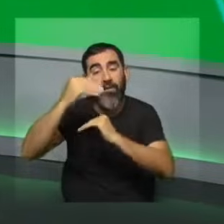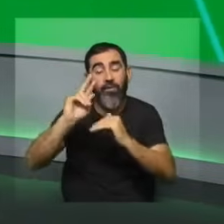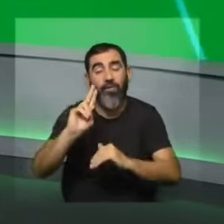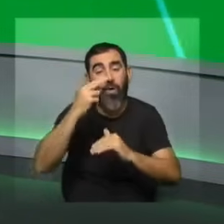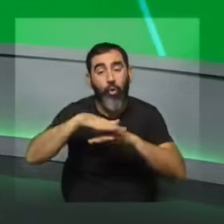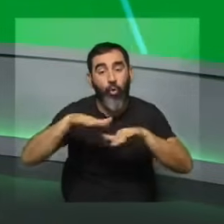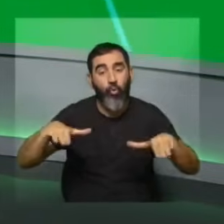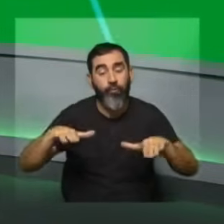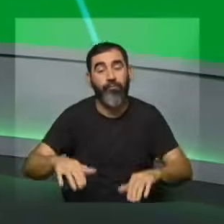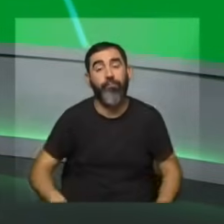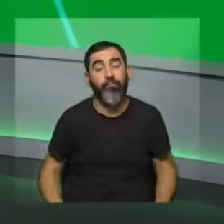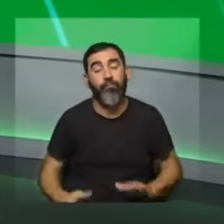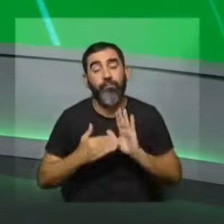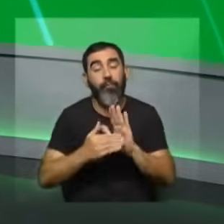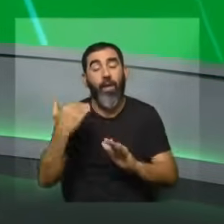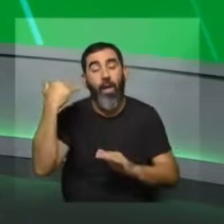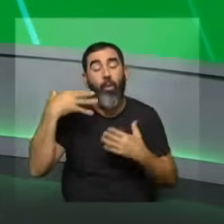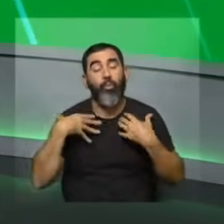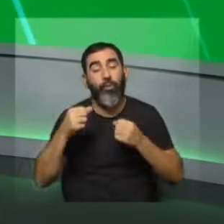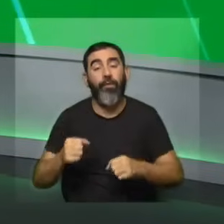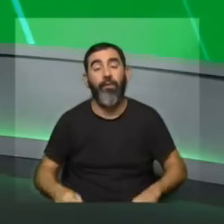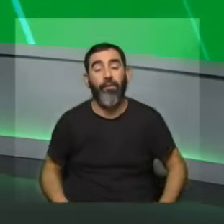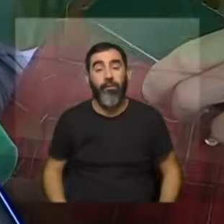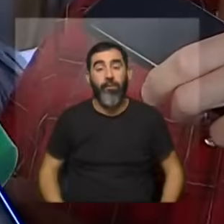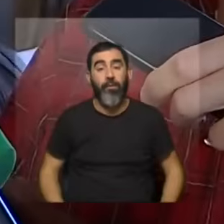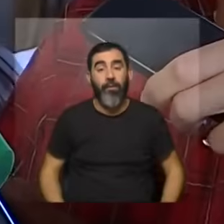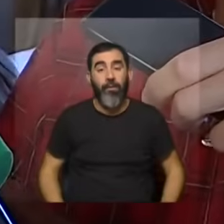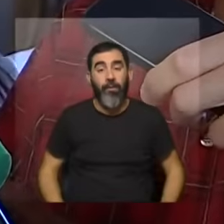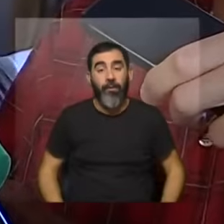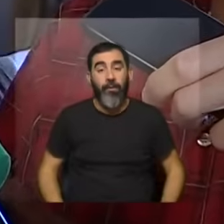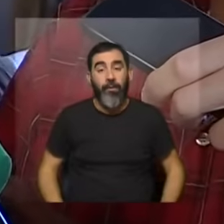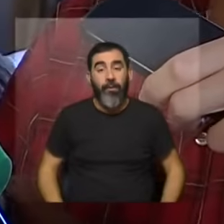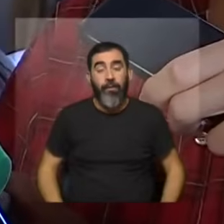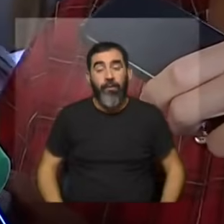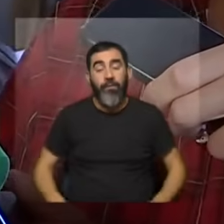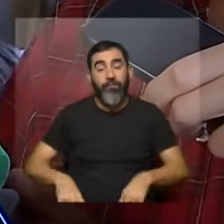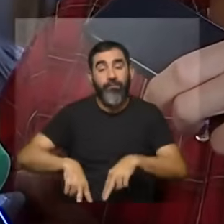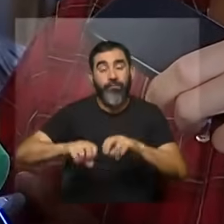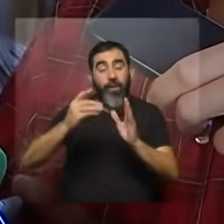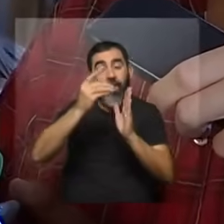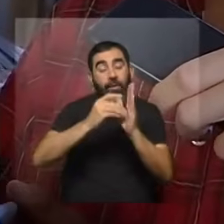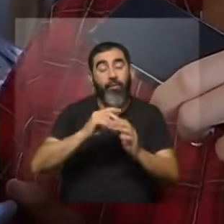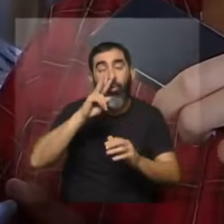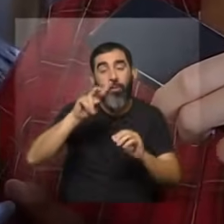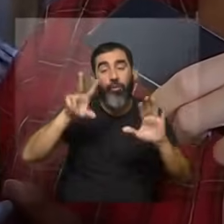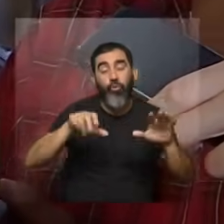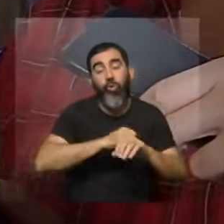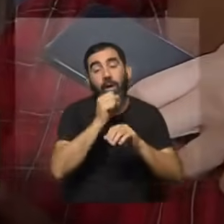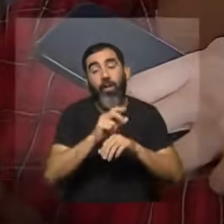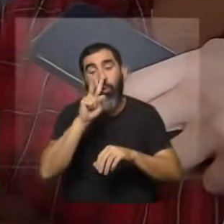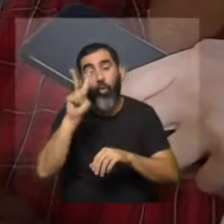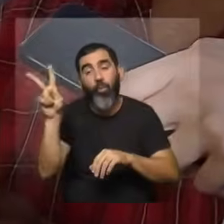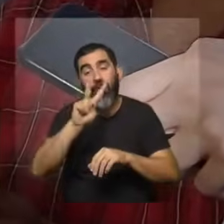que fue presentado por las autoridades de la salud. En este caso lo que se hizo fue un estudio de datos desde el 2018 al